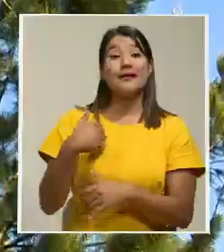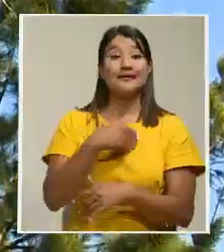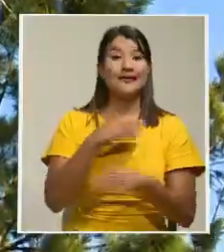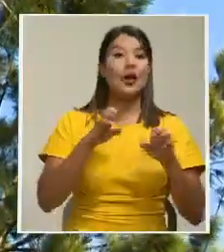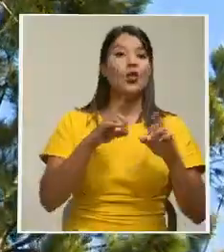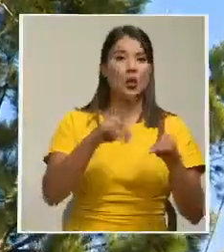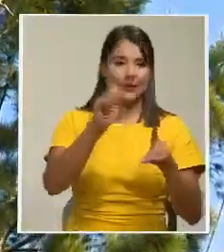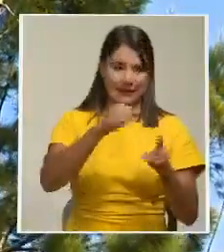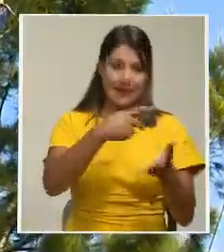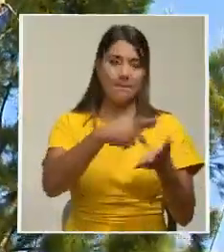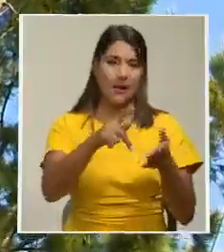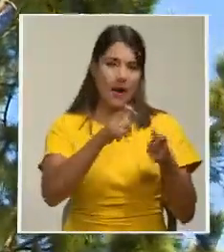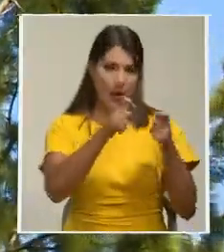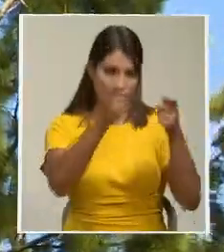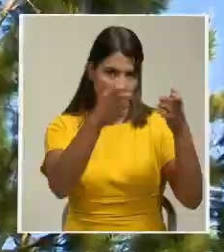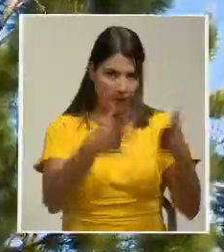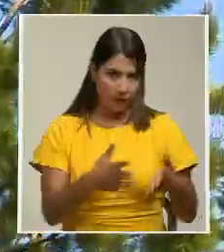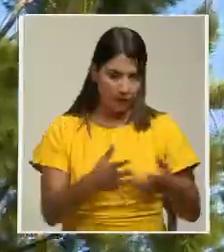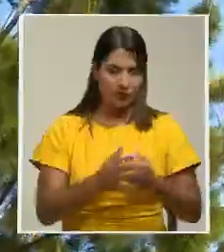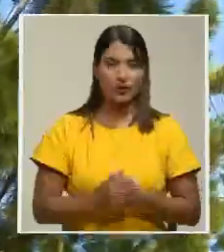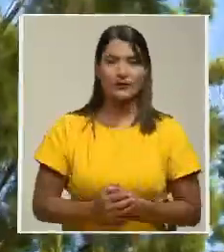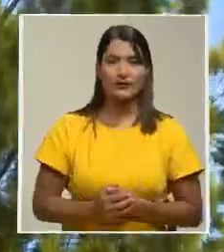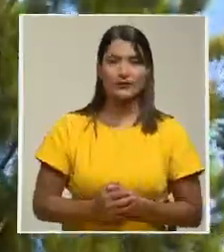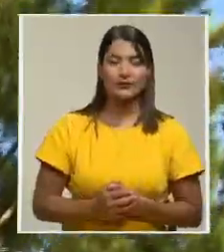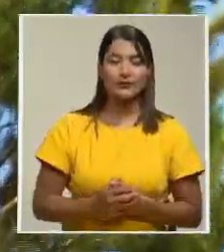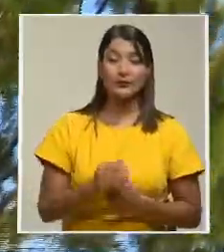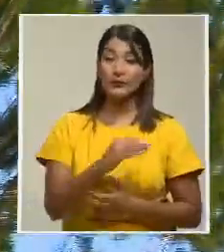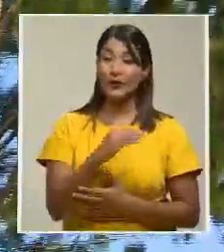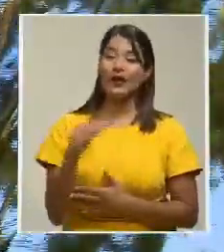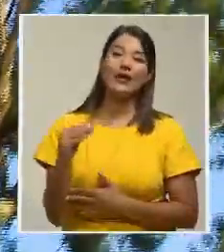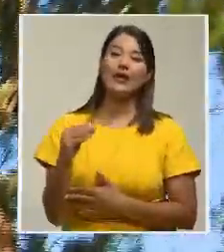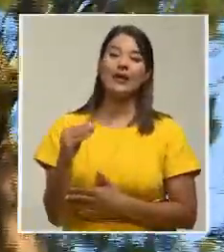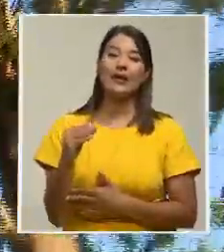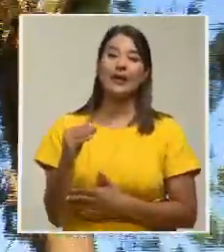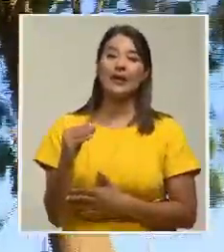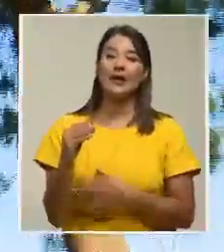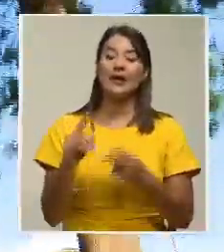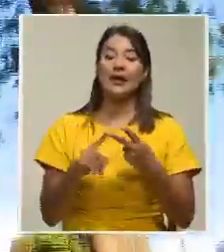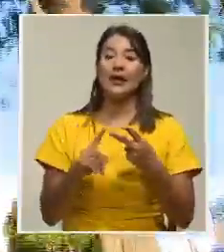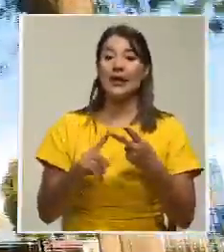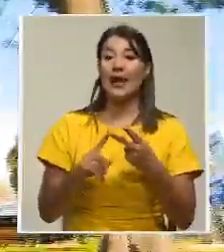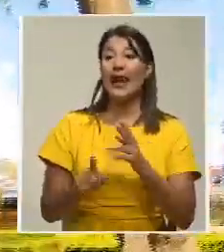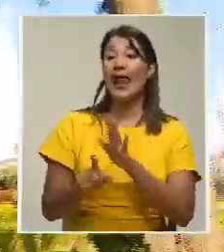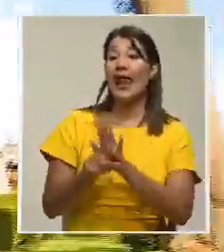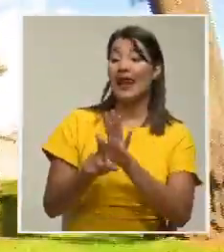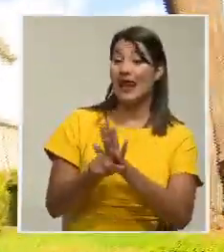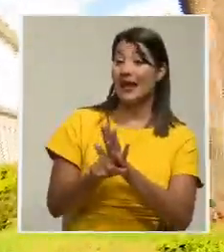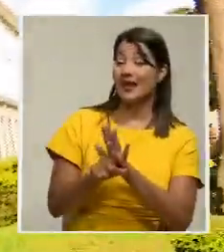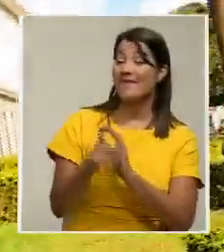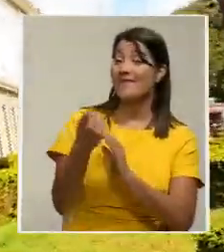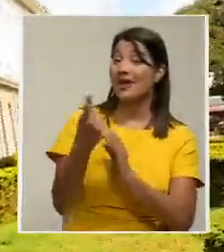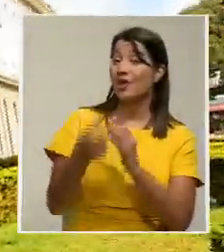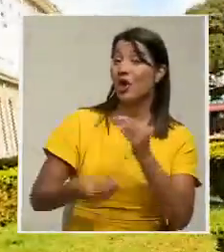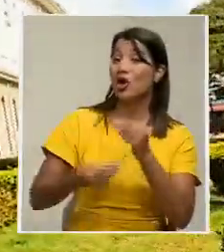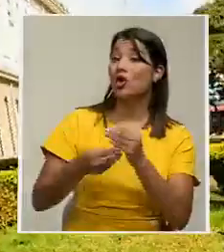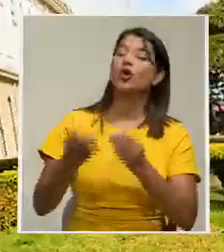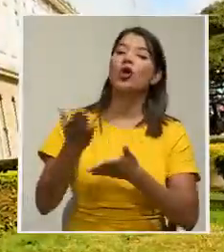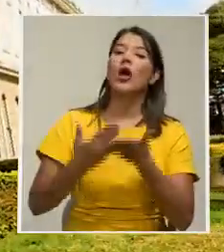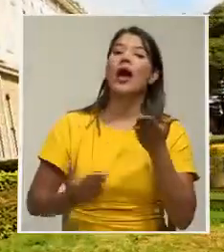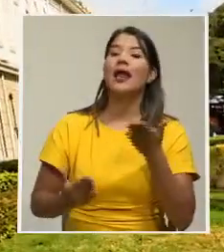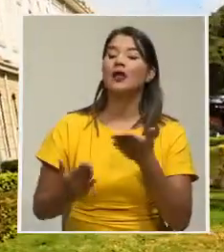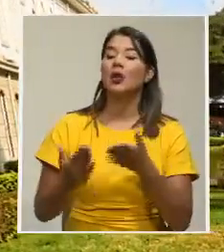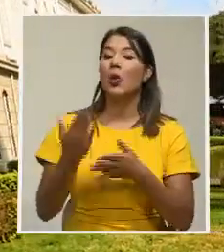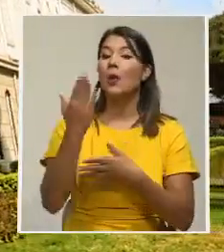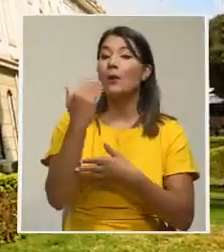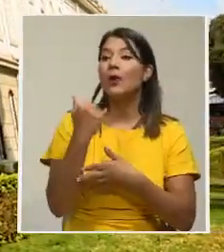salarios a los profesores y hace una omisión la propia ley en cuanto no nos